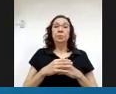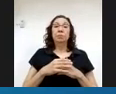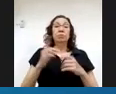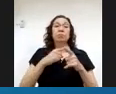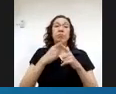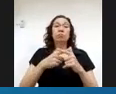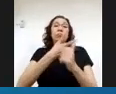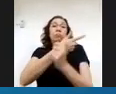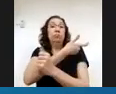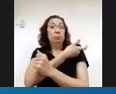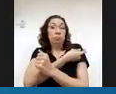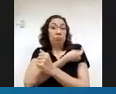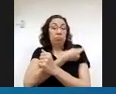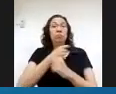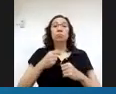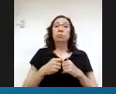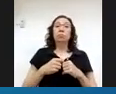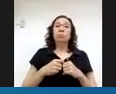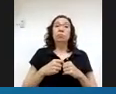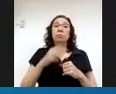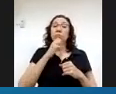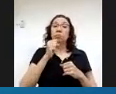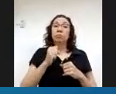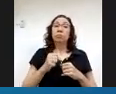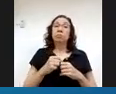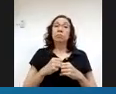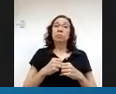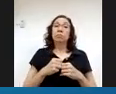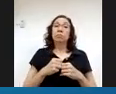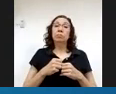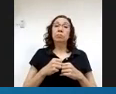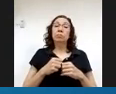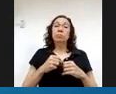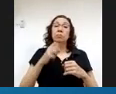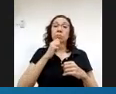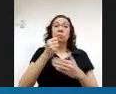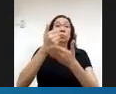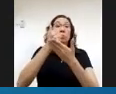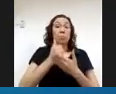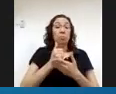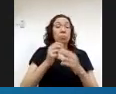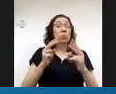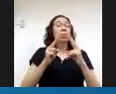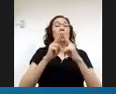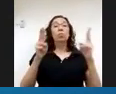Entonces, la vacunación es una aliada ya conocida